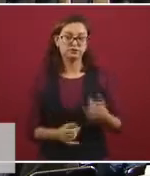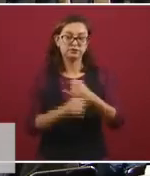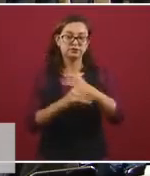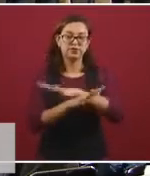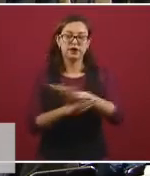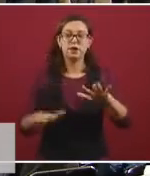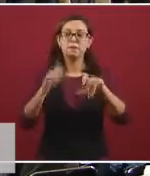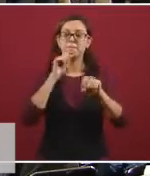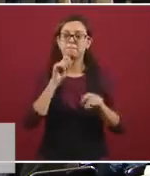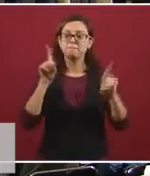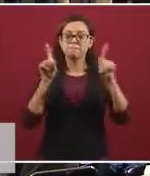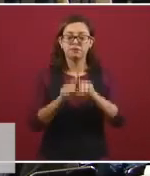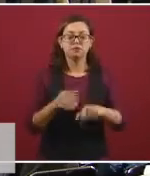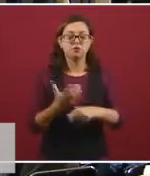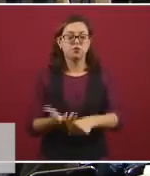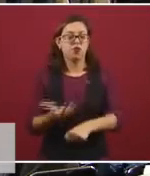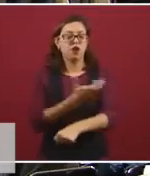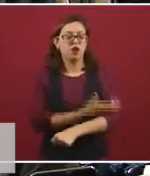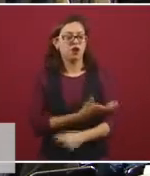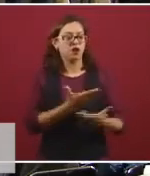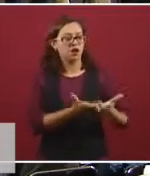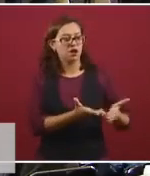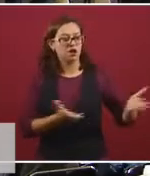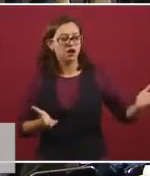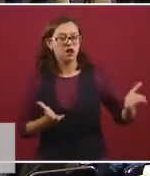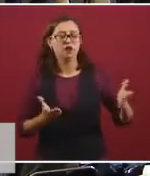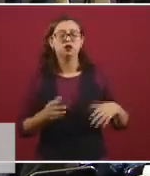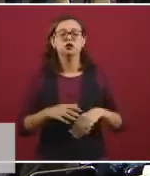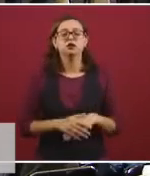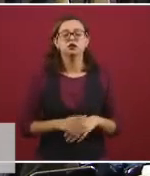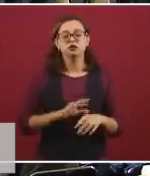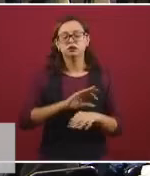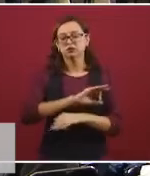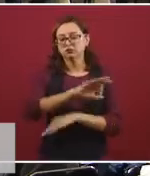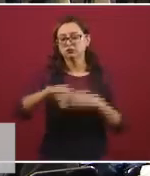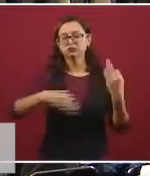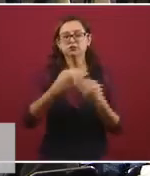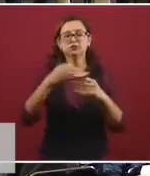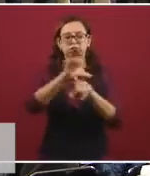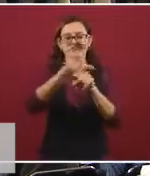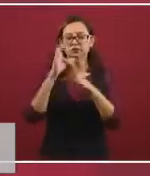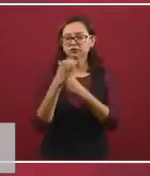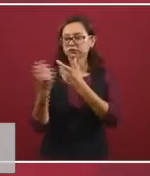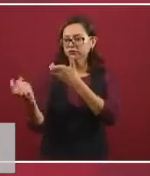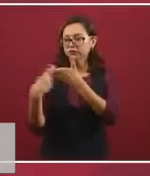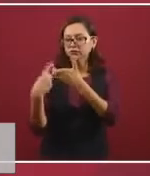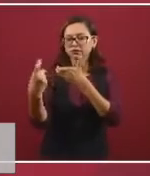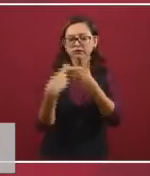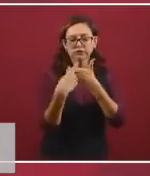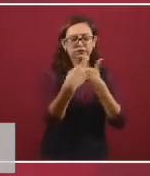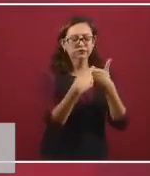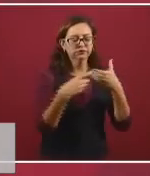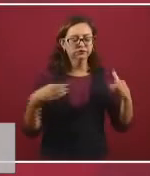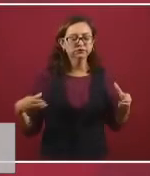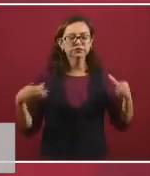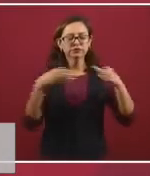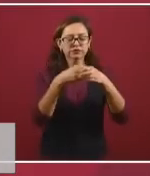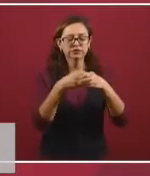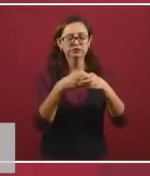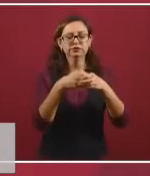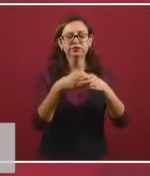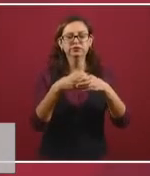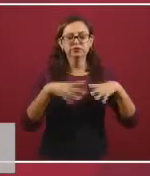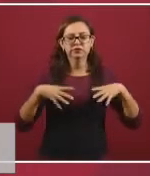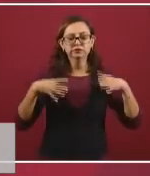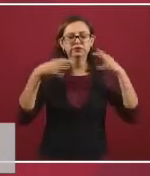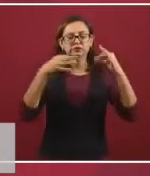Ha proliferado el transporte de inmigrantes de la frontera sur a la frontera norte principalmente, porque el tren ya no es más una posibilidad de transporte a la